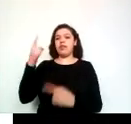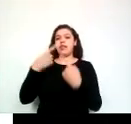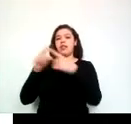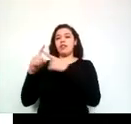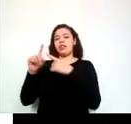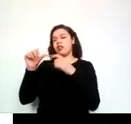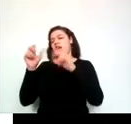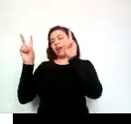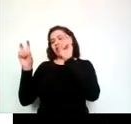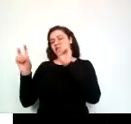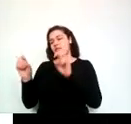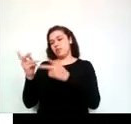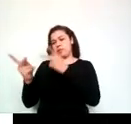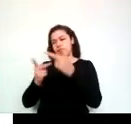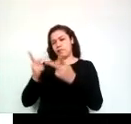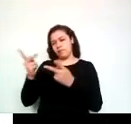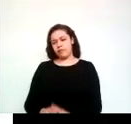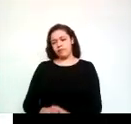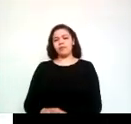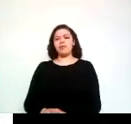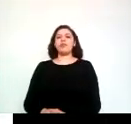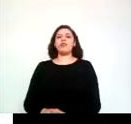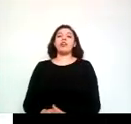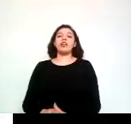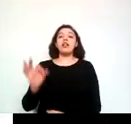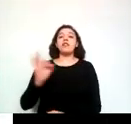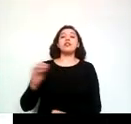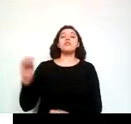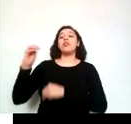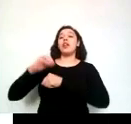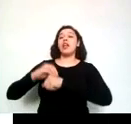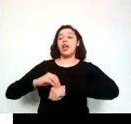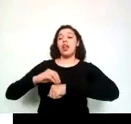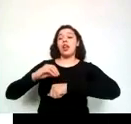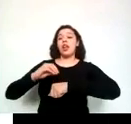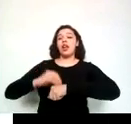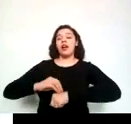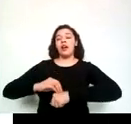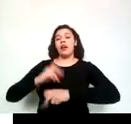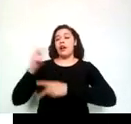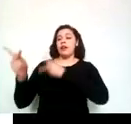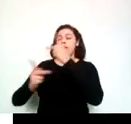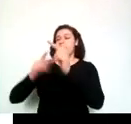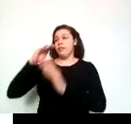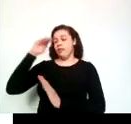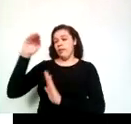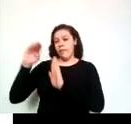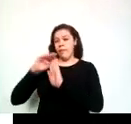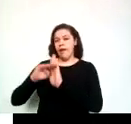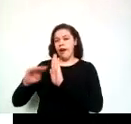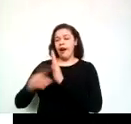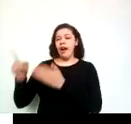temas. Podríamos omitir la aplicación como tal de ese cuestionario dentro de los cuestionarios,